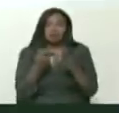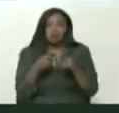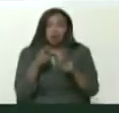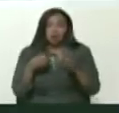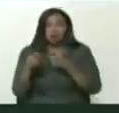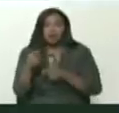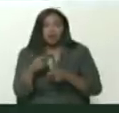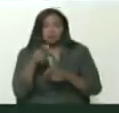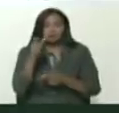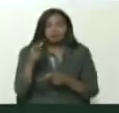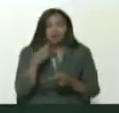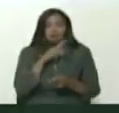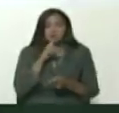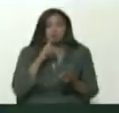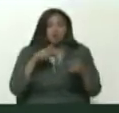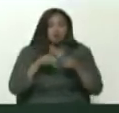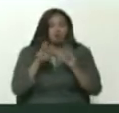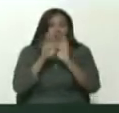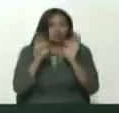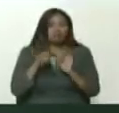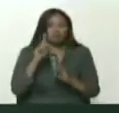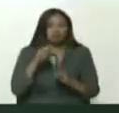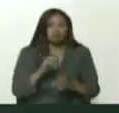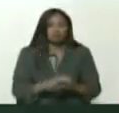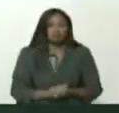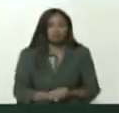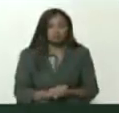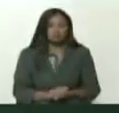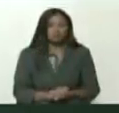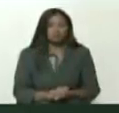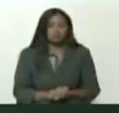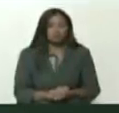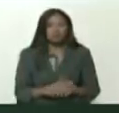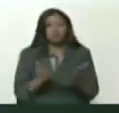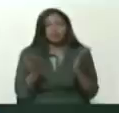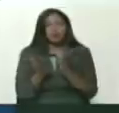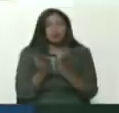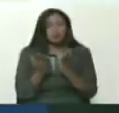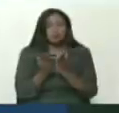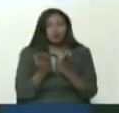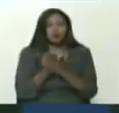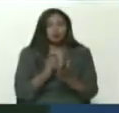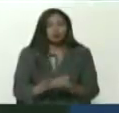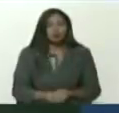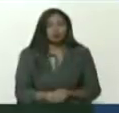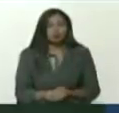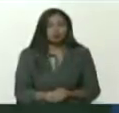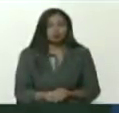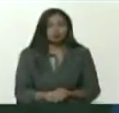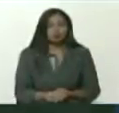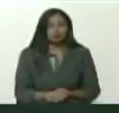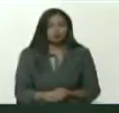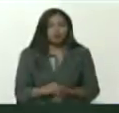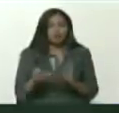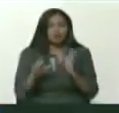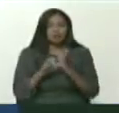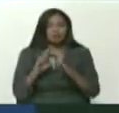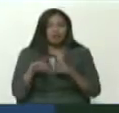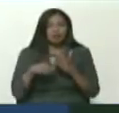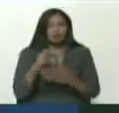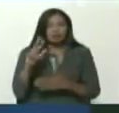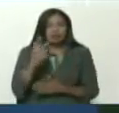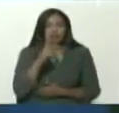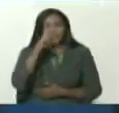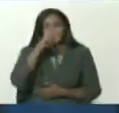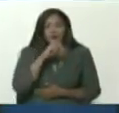pero la gente las llama así, las chemis. Para la escuela, para el liceo hasta el tercer